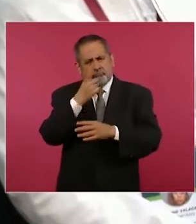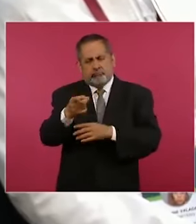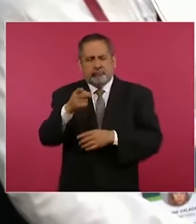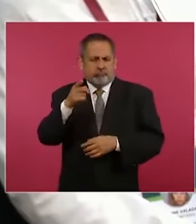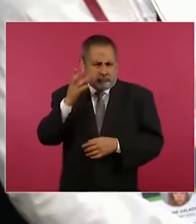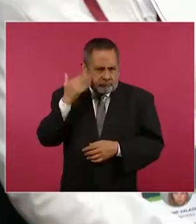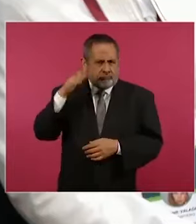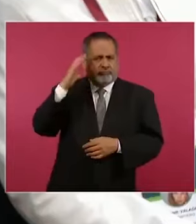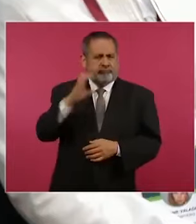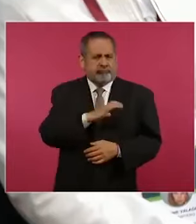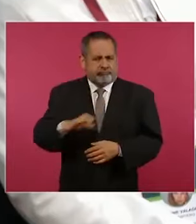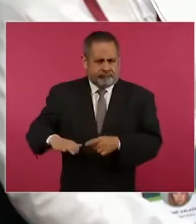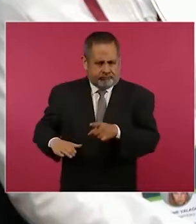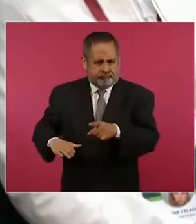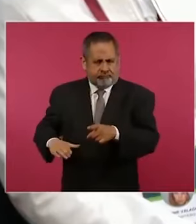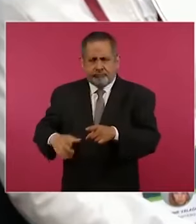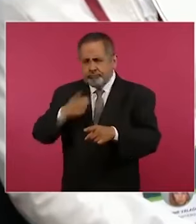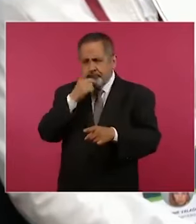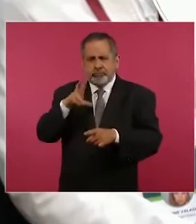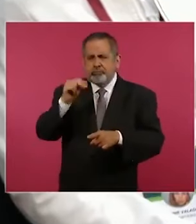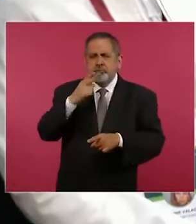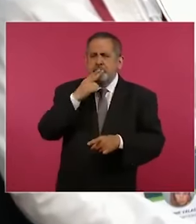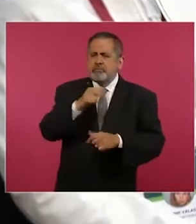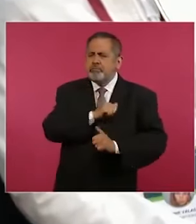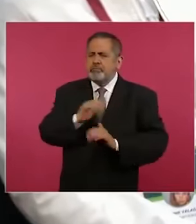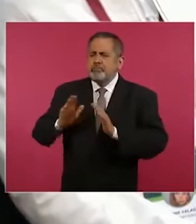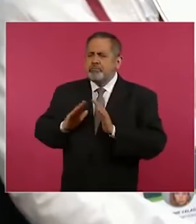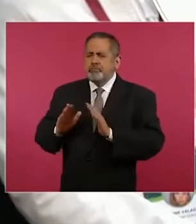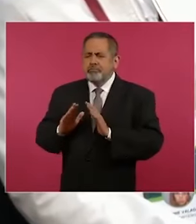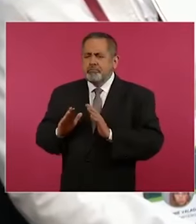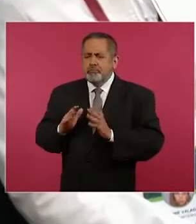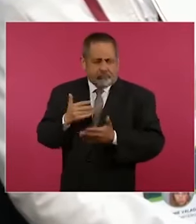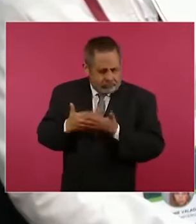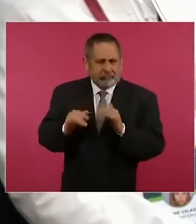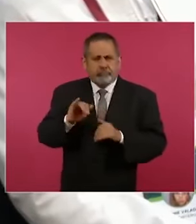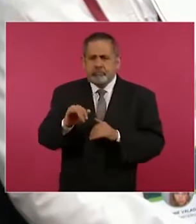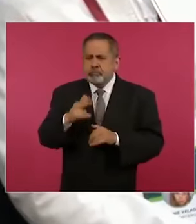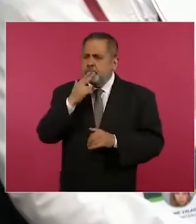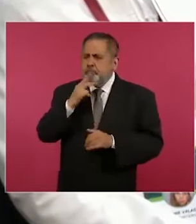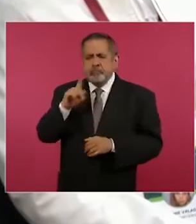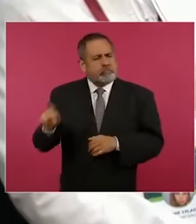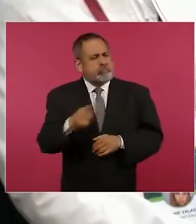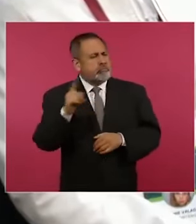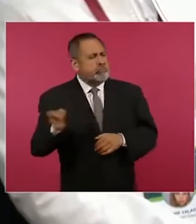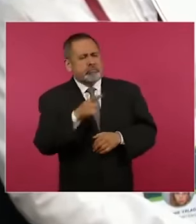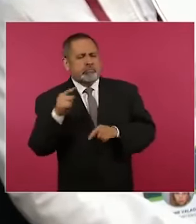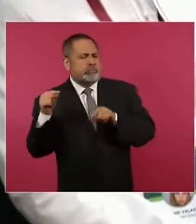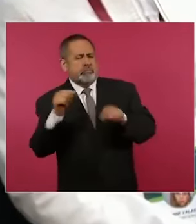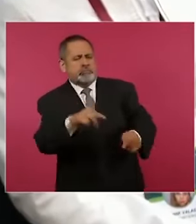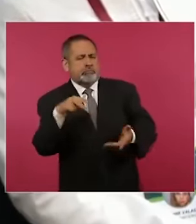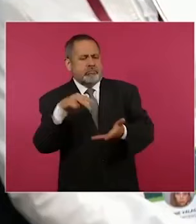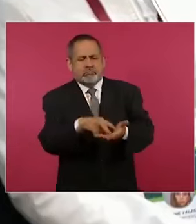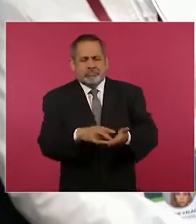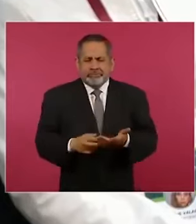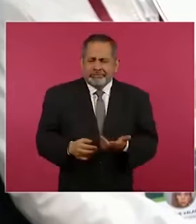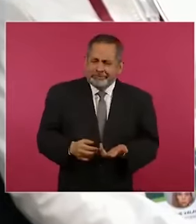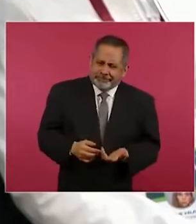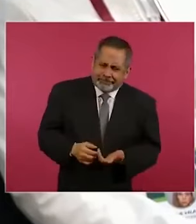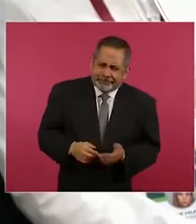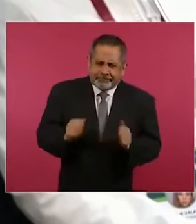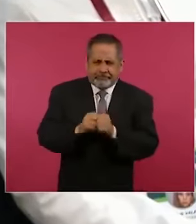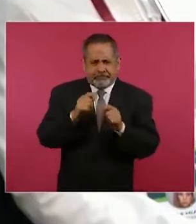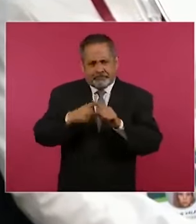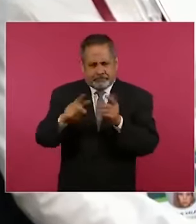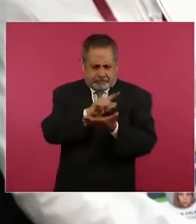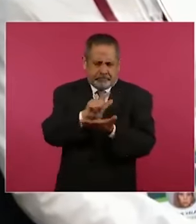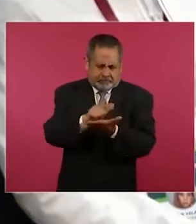fue candidato en no utilizar al ejército y bueno, pues ahora pues a través de diversos